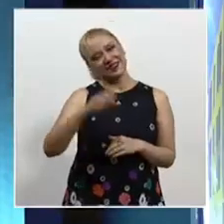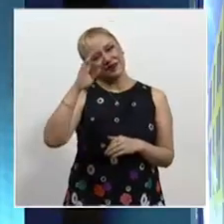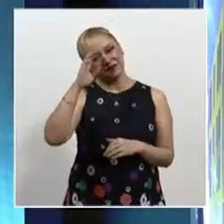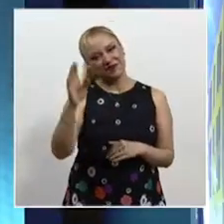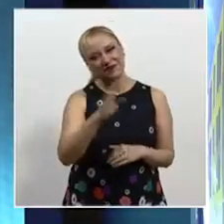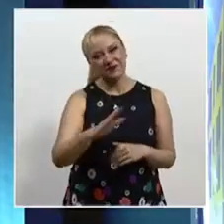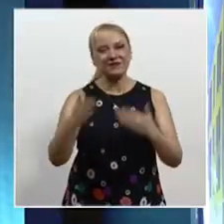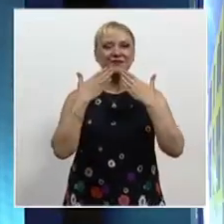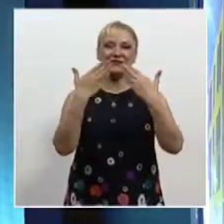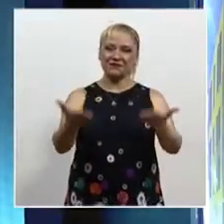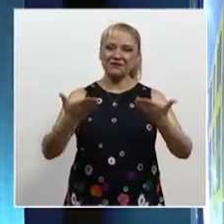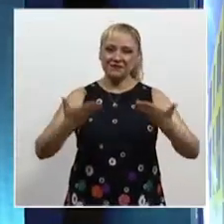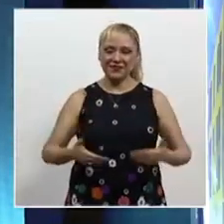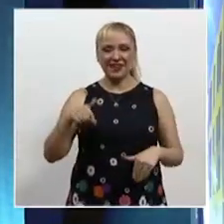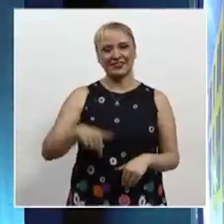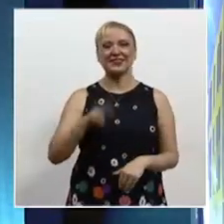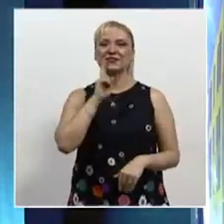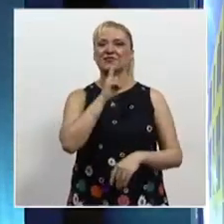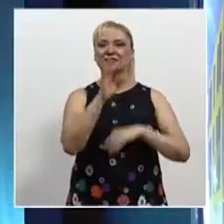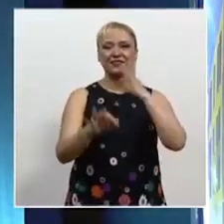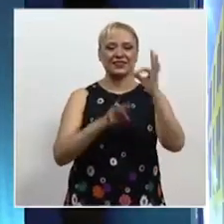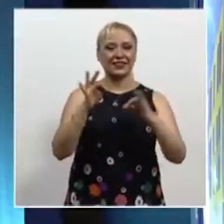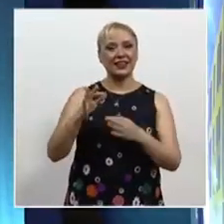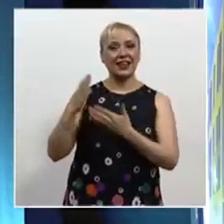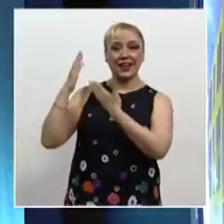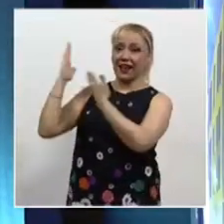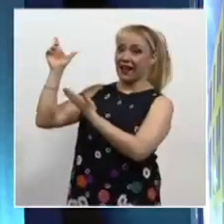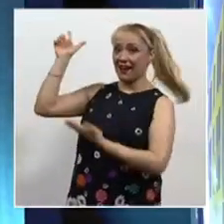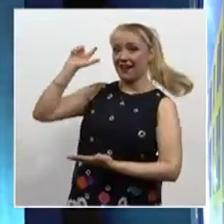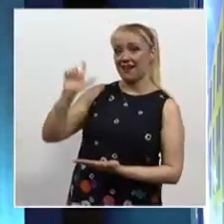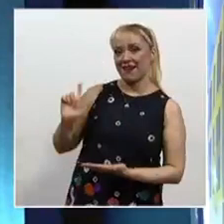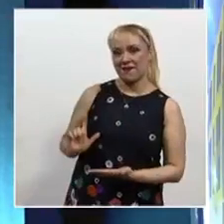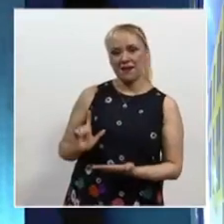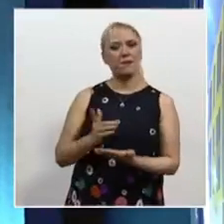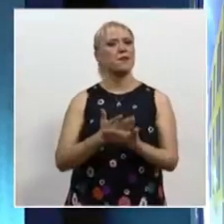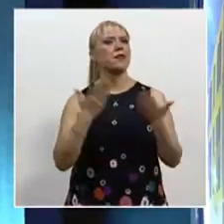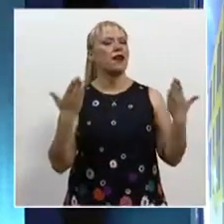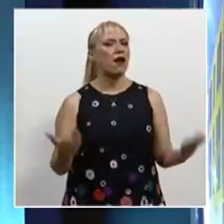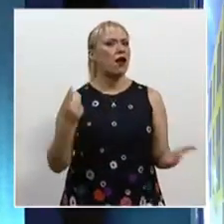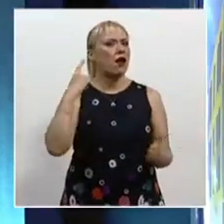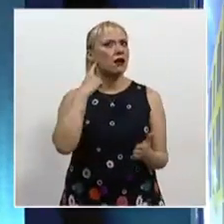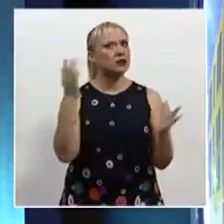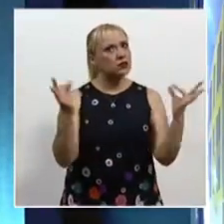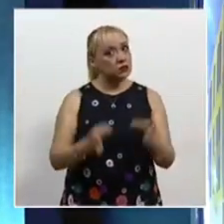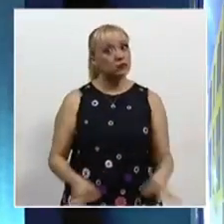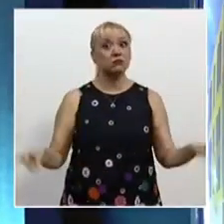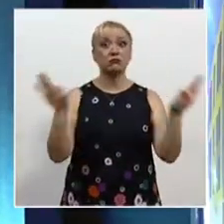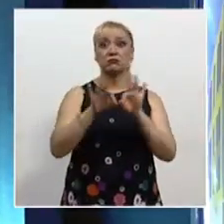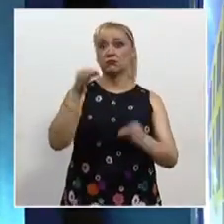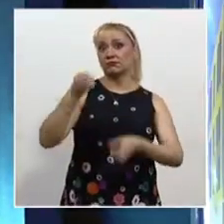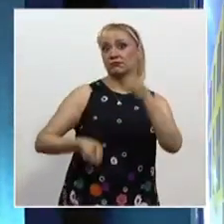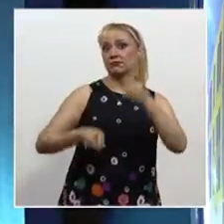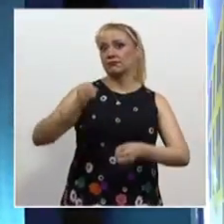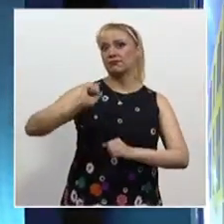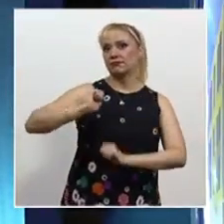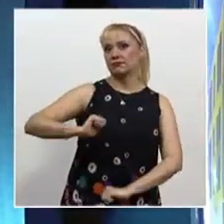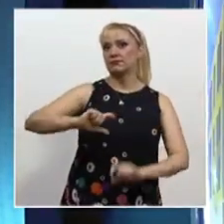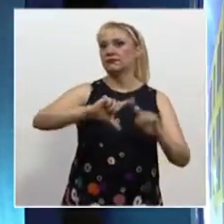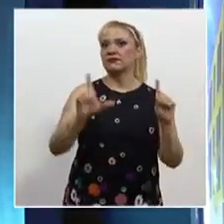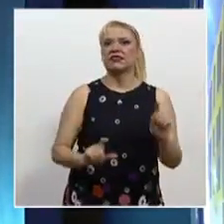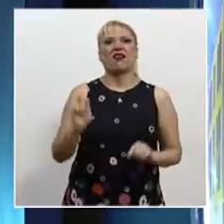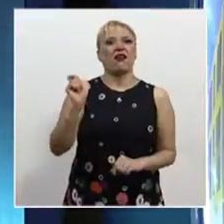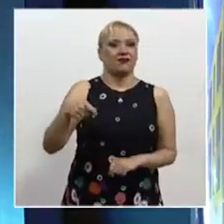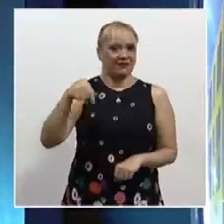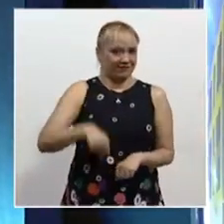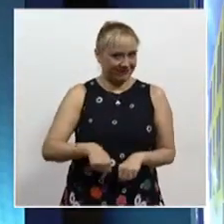¿Qué tal? Bienvenidos a este corte informativo. Soy Laura Murillo y esta tarde tendremos la información más destacada del Poder Judicial de la Federación. Saludo a